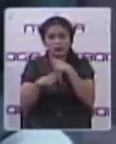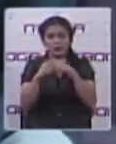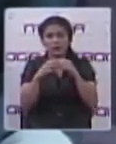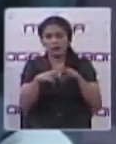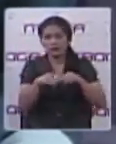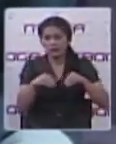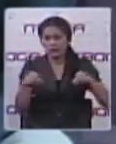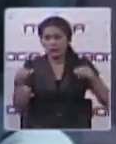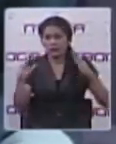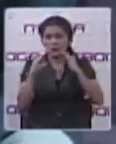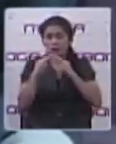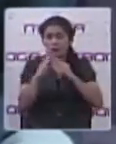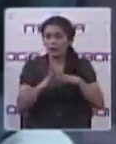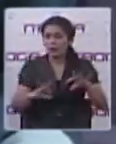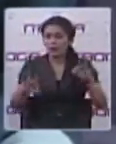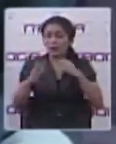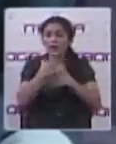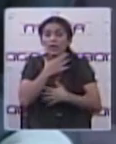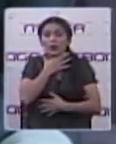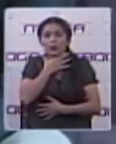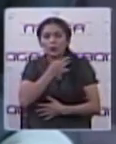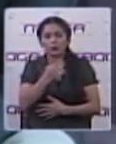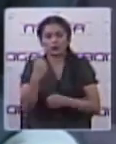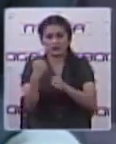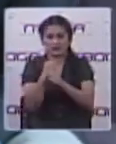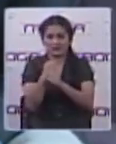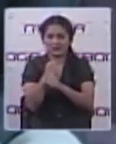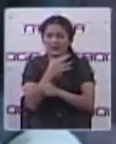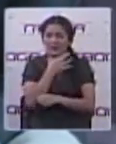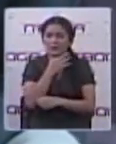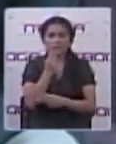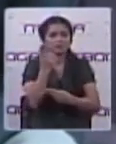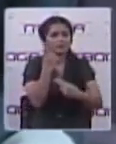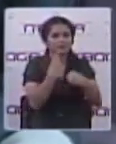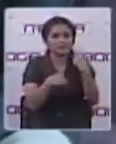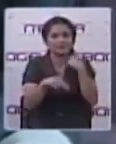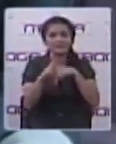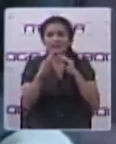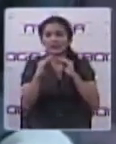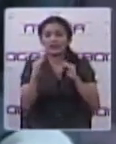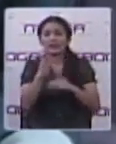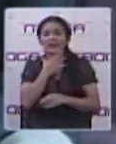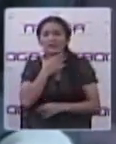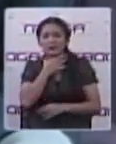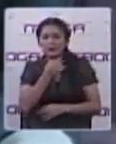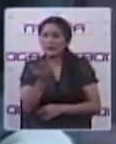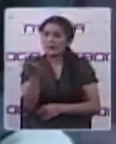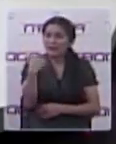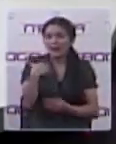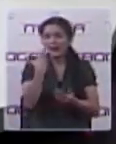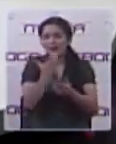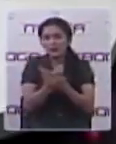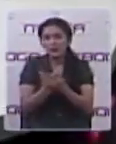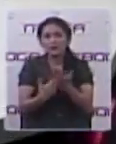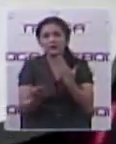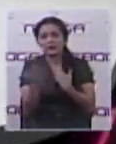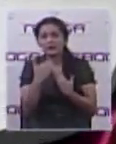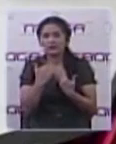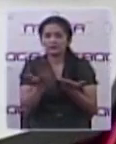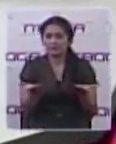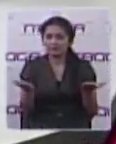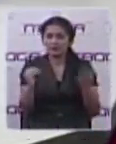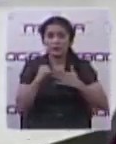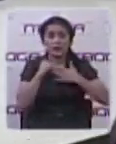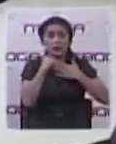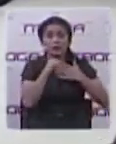negocio y sobre todo una actitud o vocación para las ventas y para ayudar a quienes van a ser